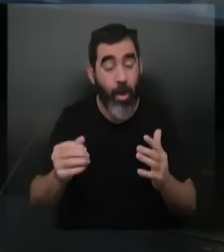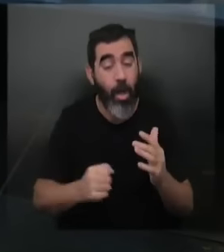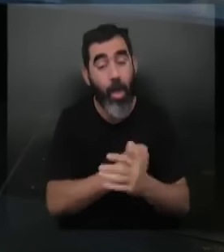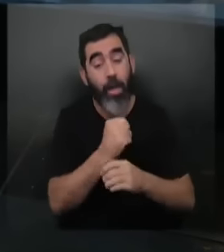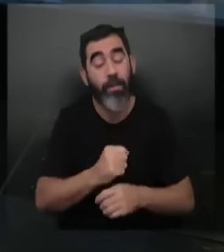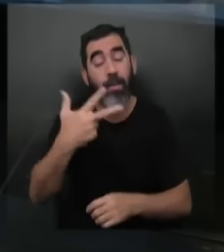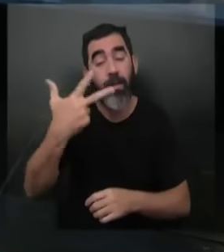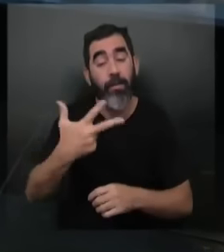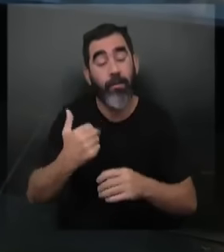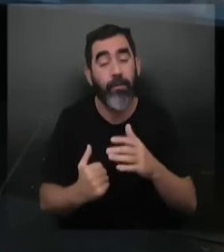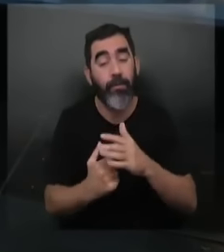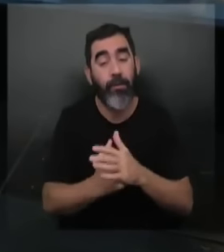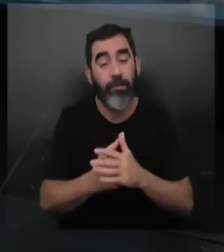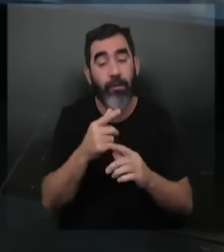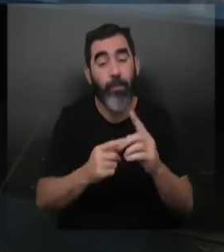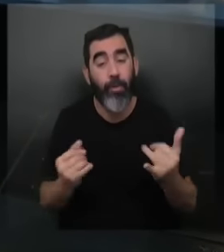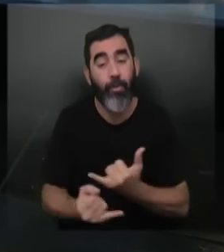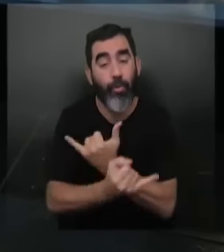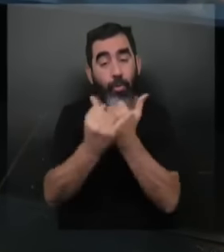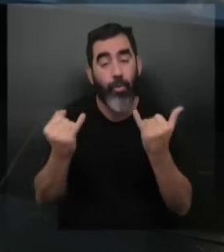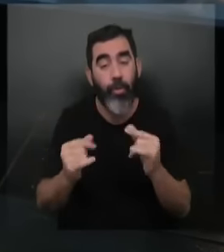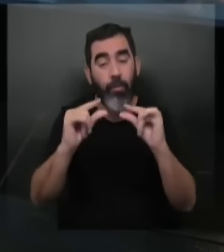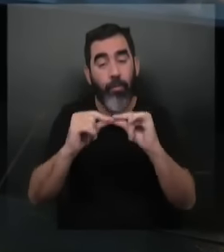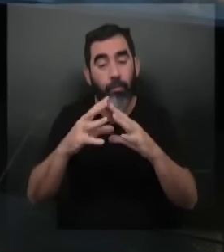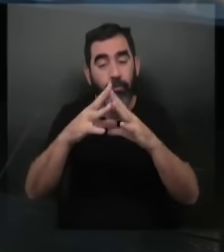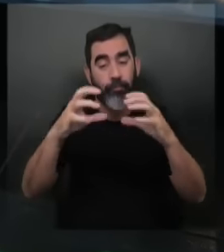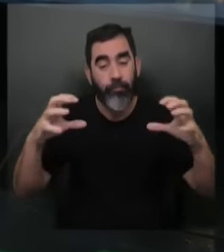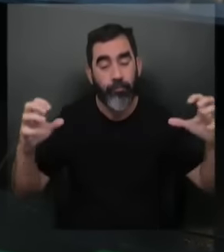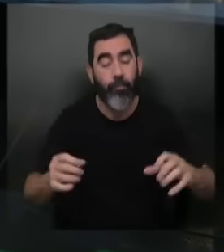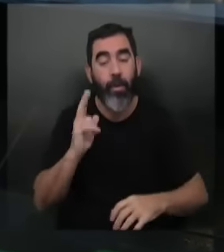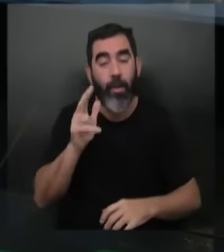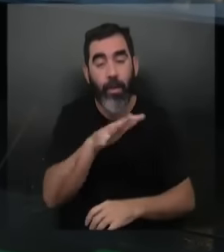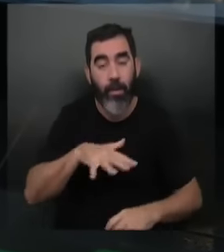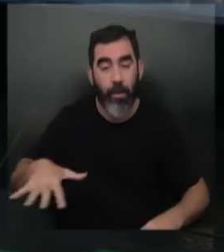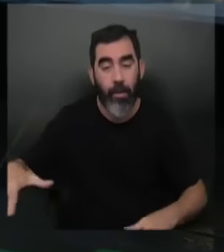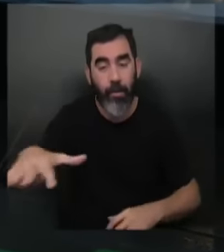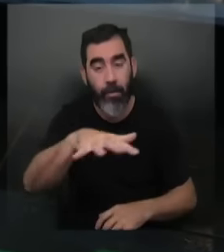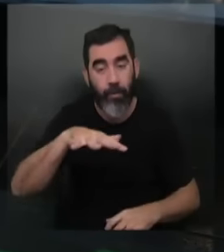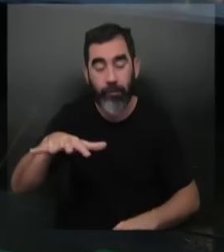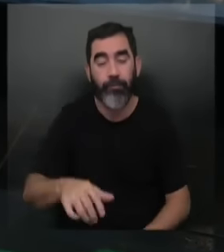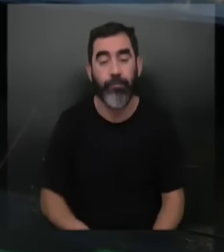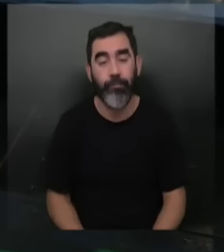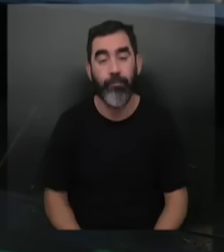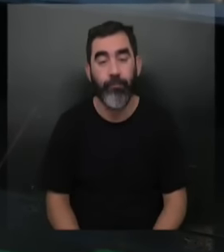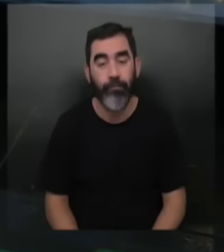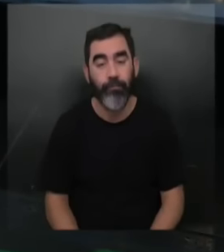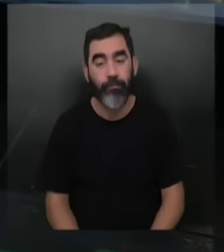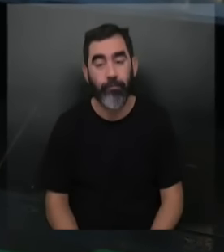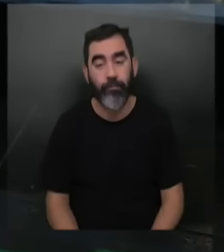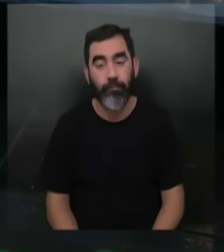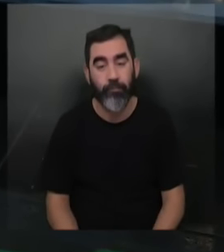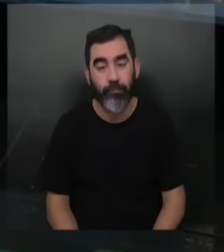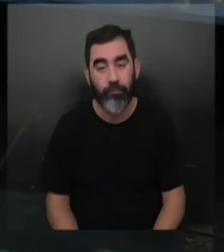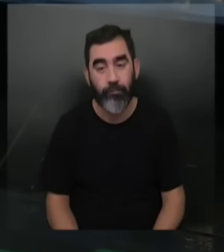a 13 sobre el mediodía cielo estará algo nuboso heladas agrometeorológicas para esta jornada y ya les